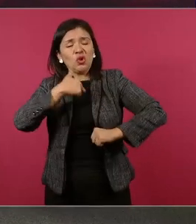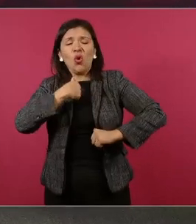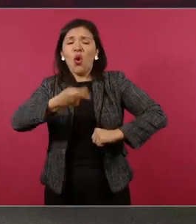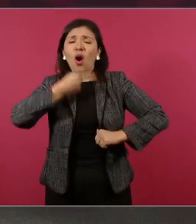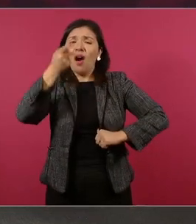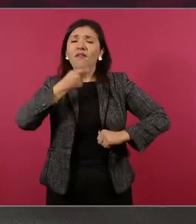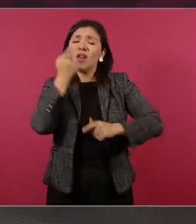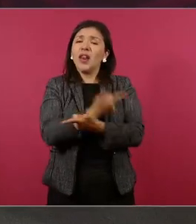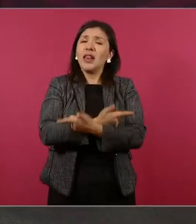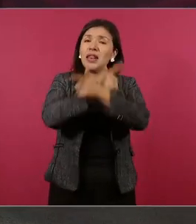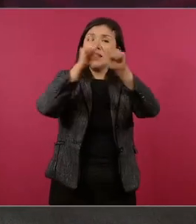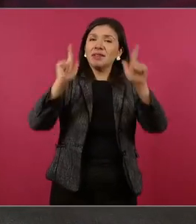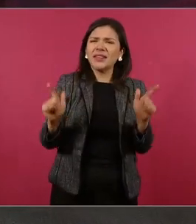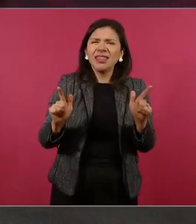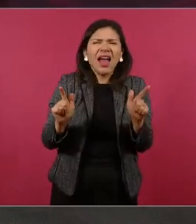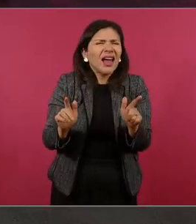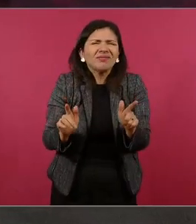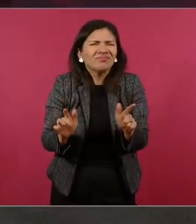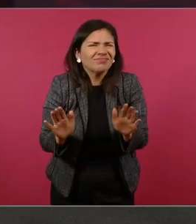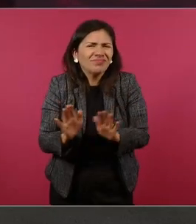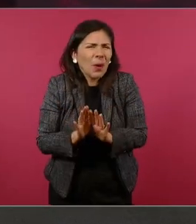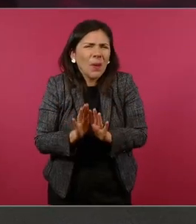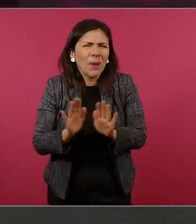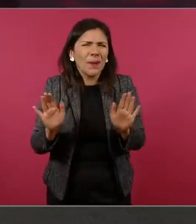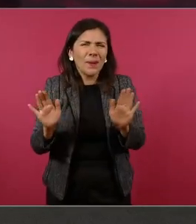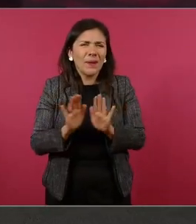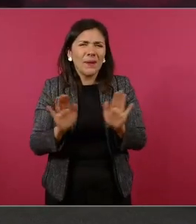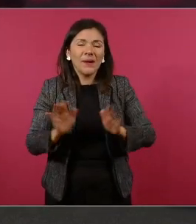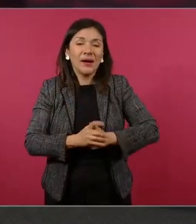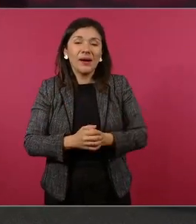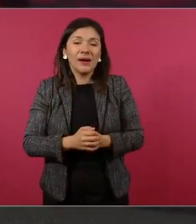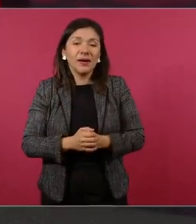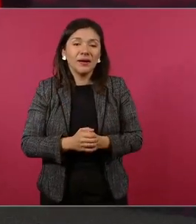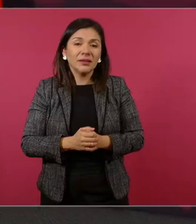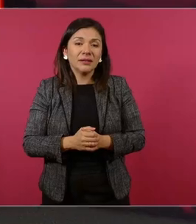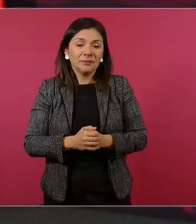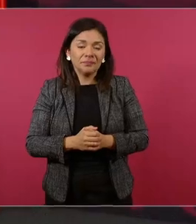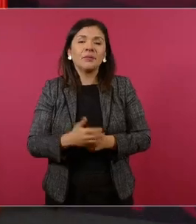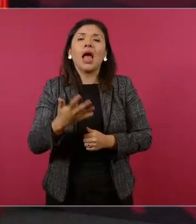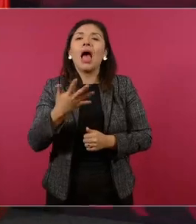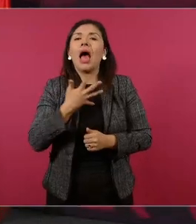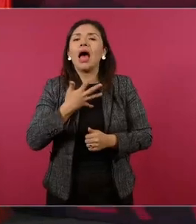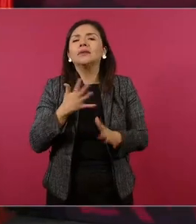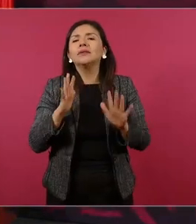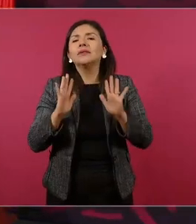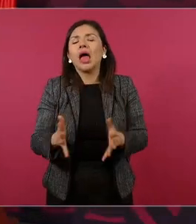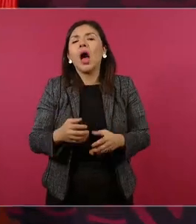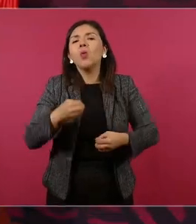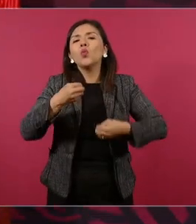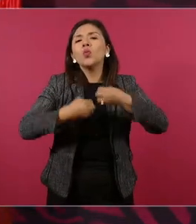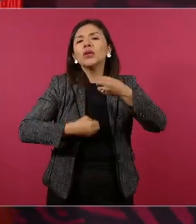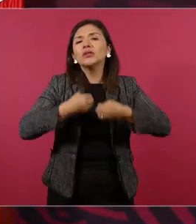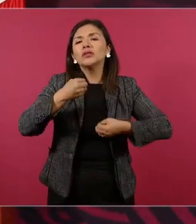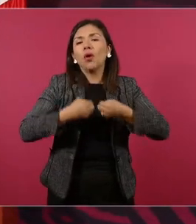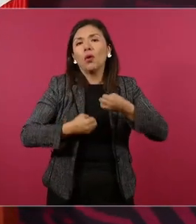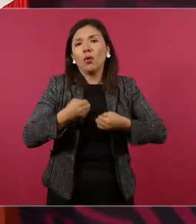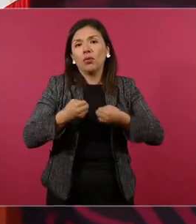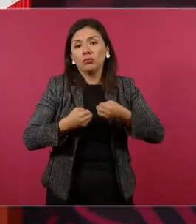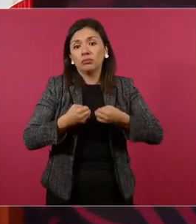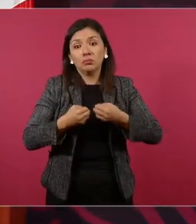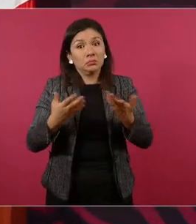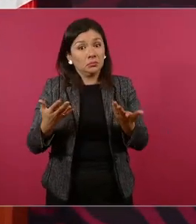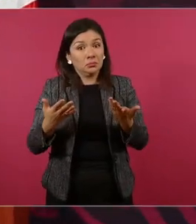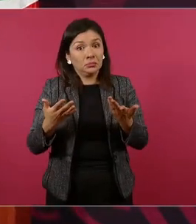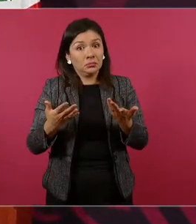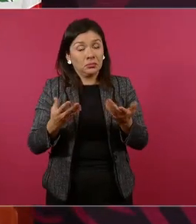libertad No no no no no no hay un juicio primero